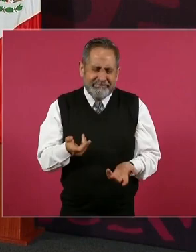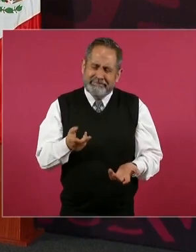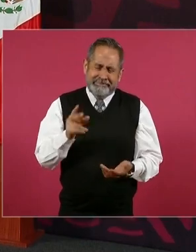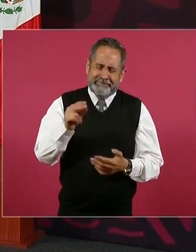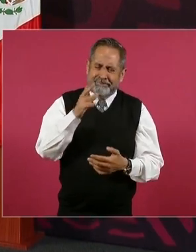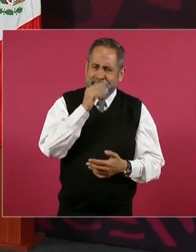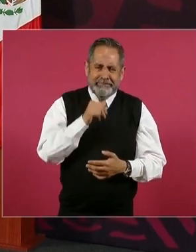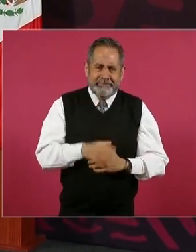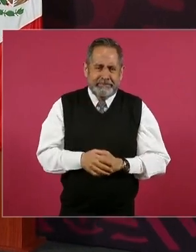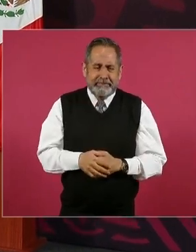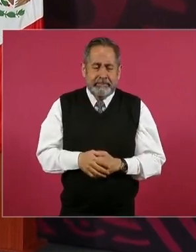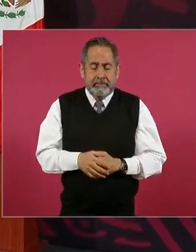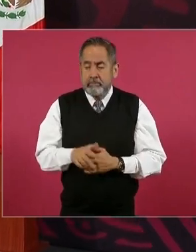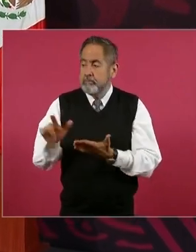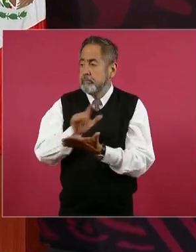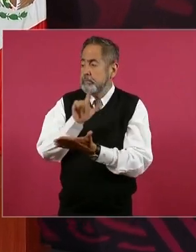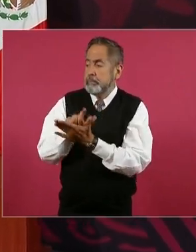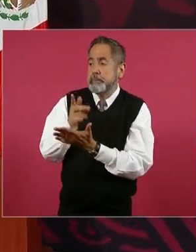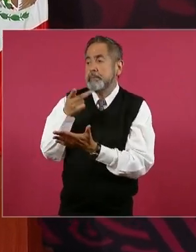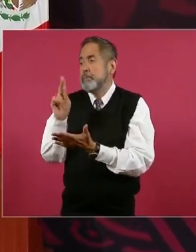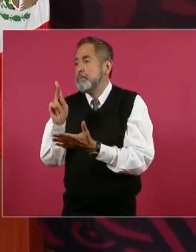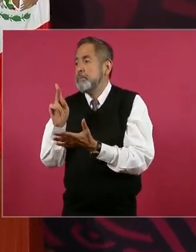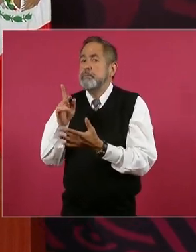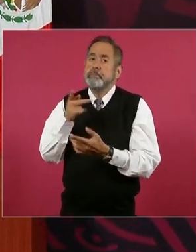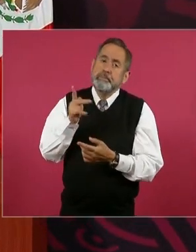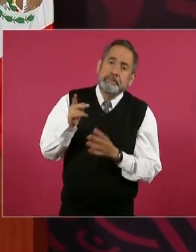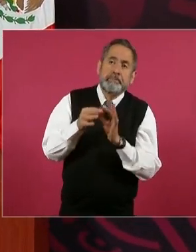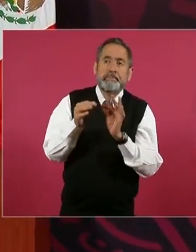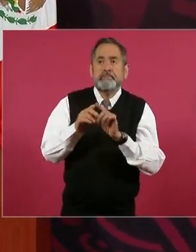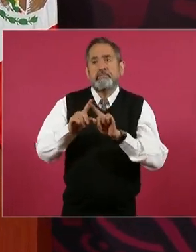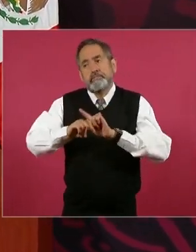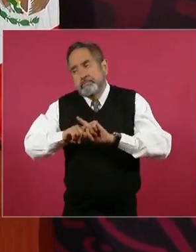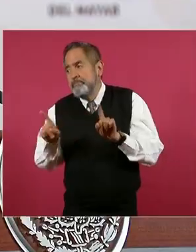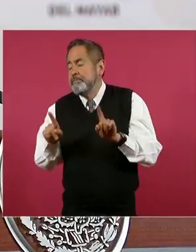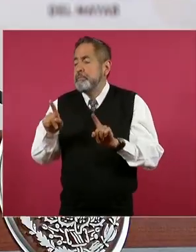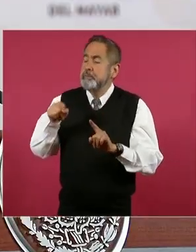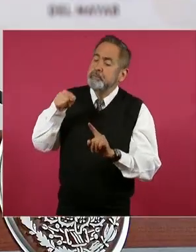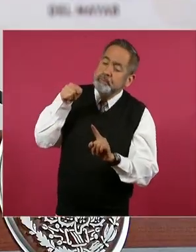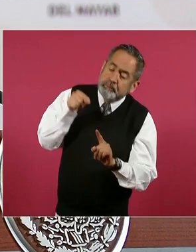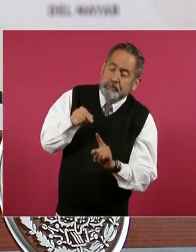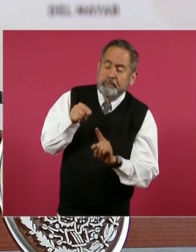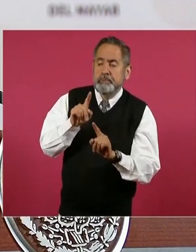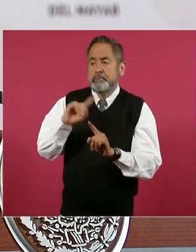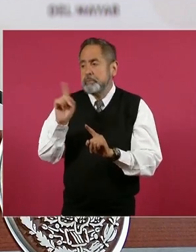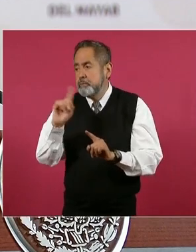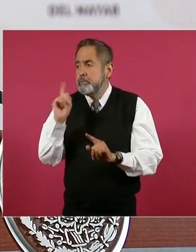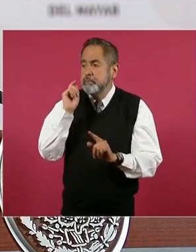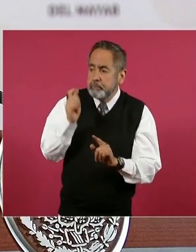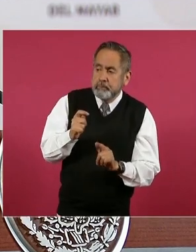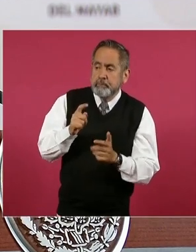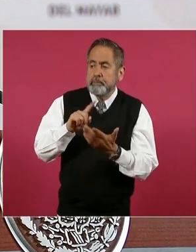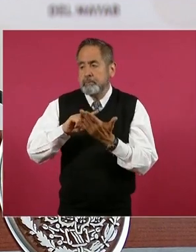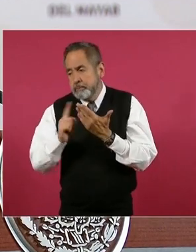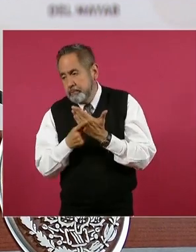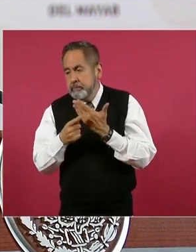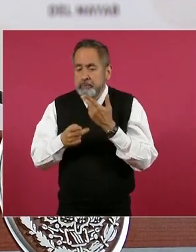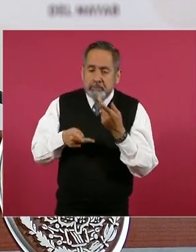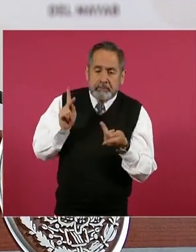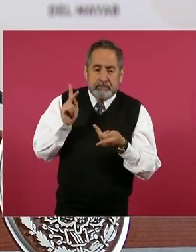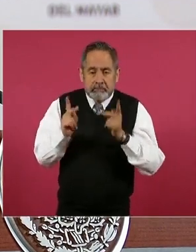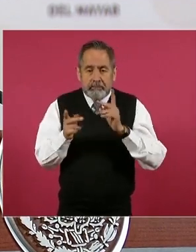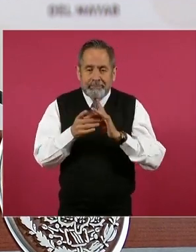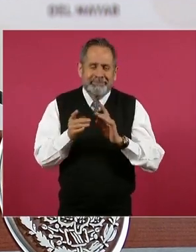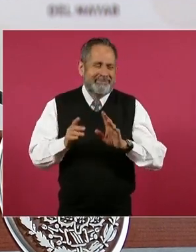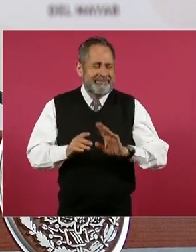quieran interpretar de distinta forma lo